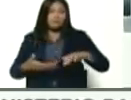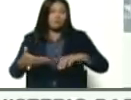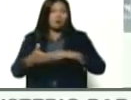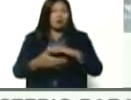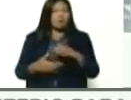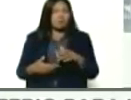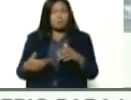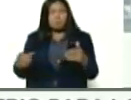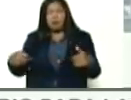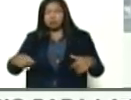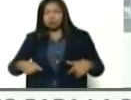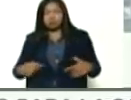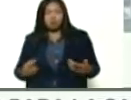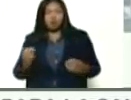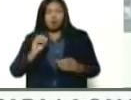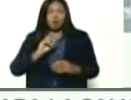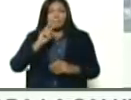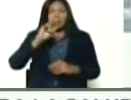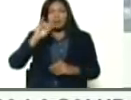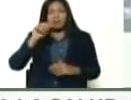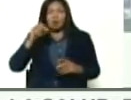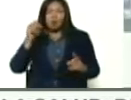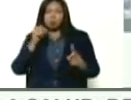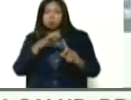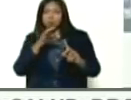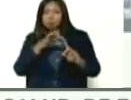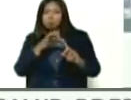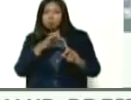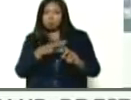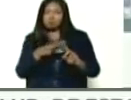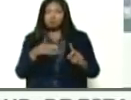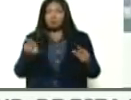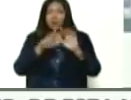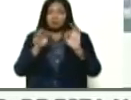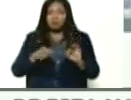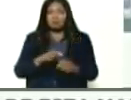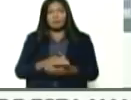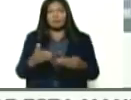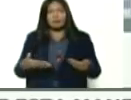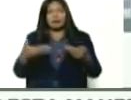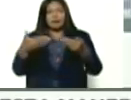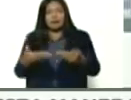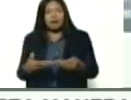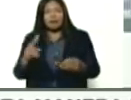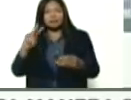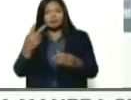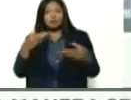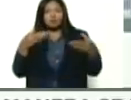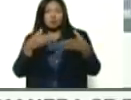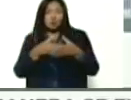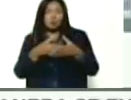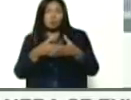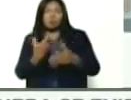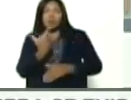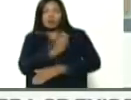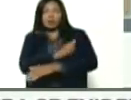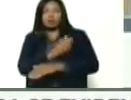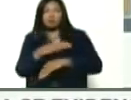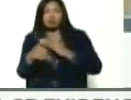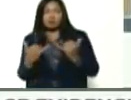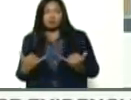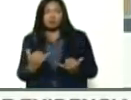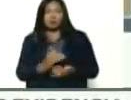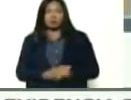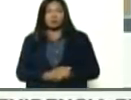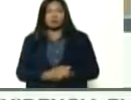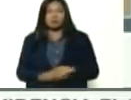por vih así que bueno se suma a blindar esta segunda fase de la vacunación presidente